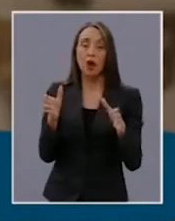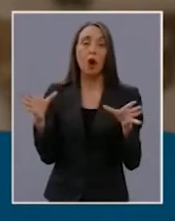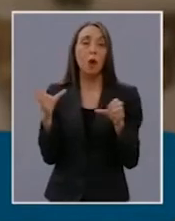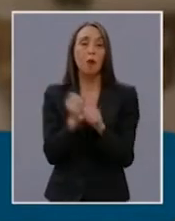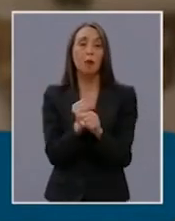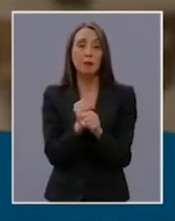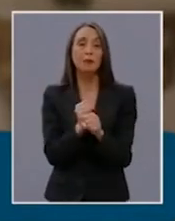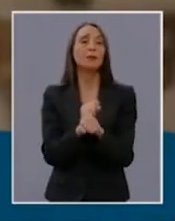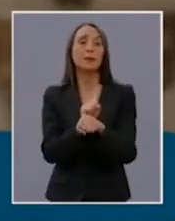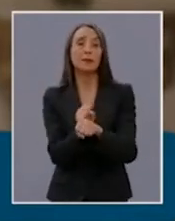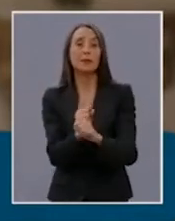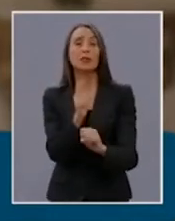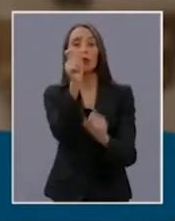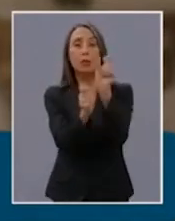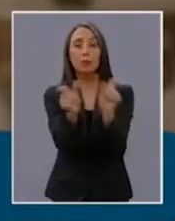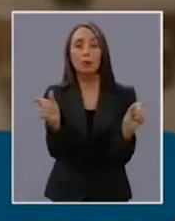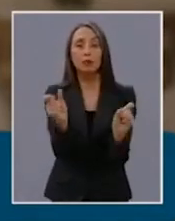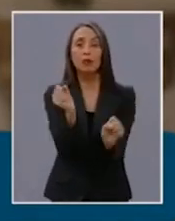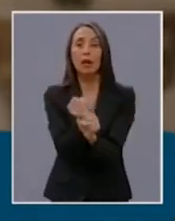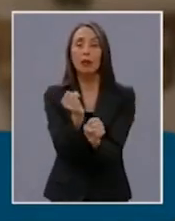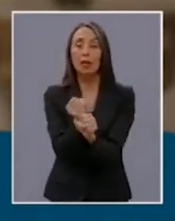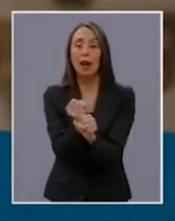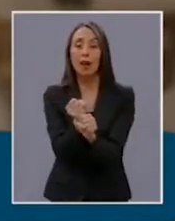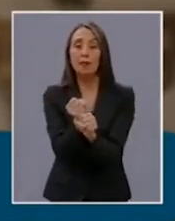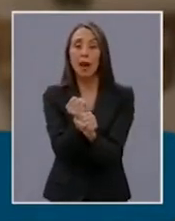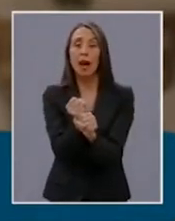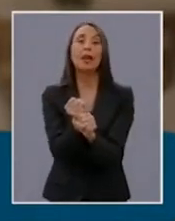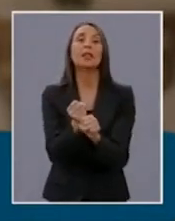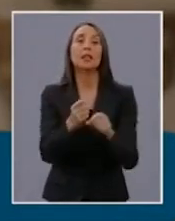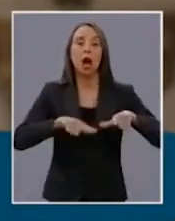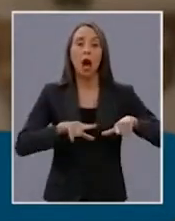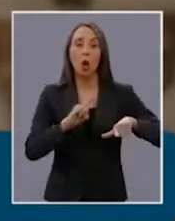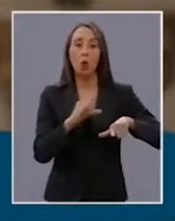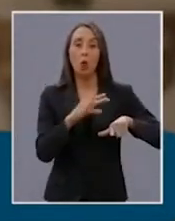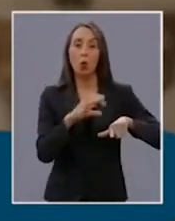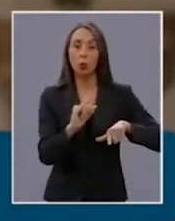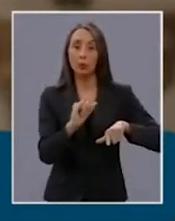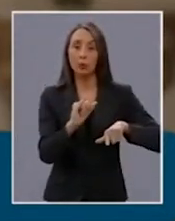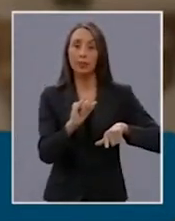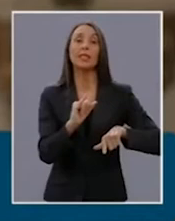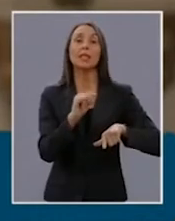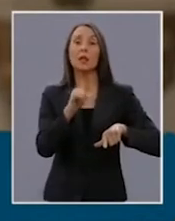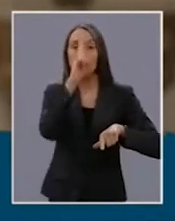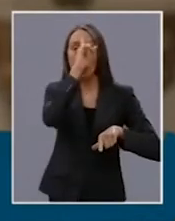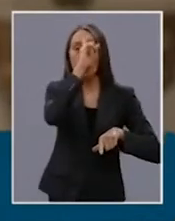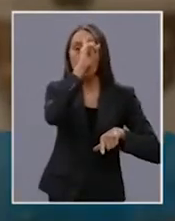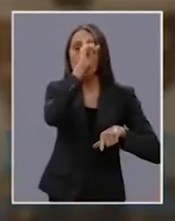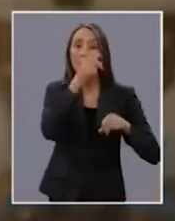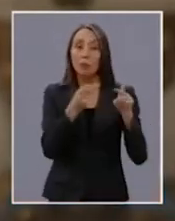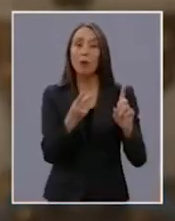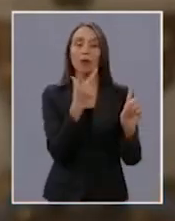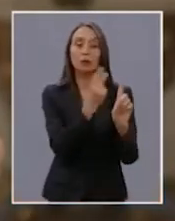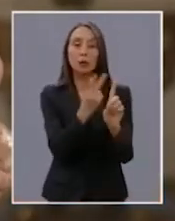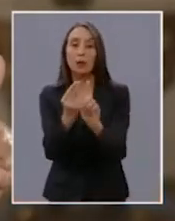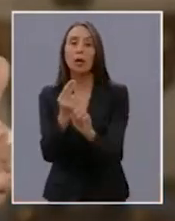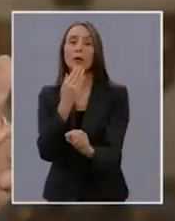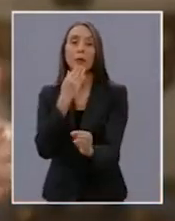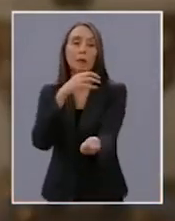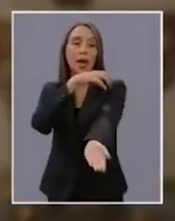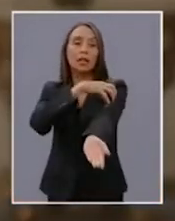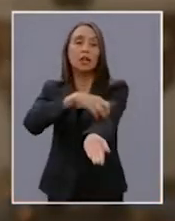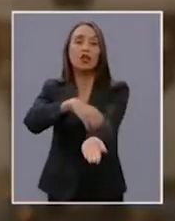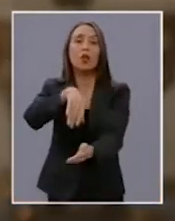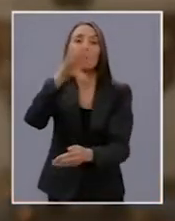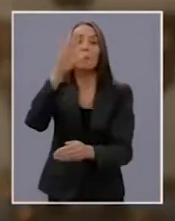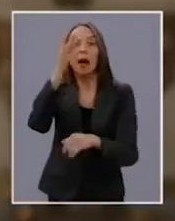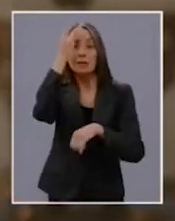inmediato a todas las personas que trabajan en las unidades de cuidados intensivos de nuestro sistema de salud, en las regiones con mayor